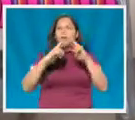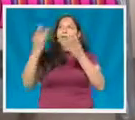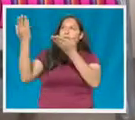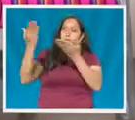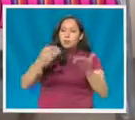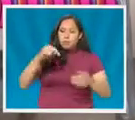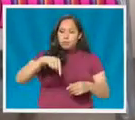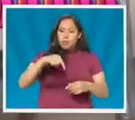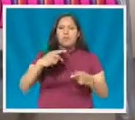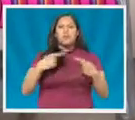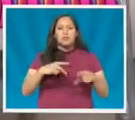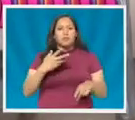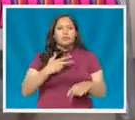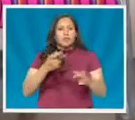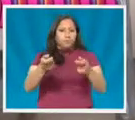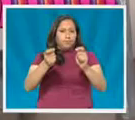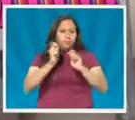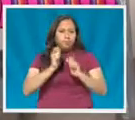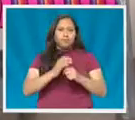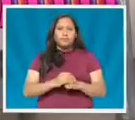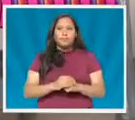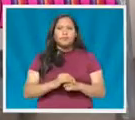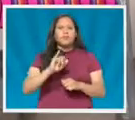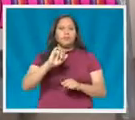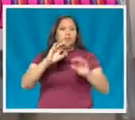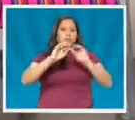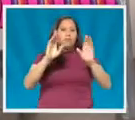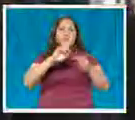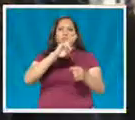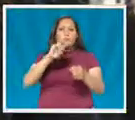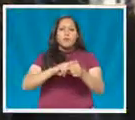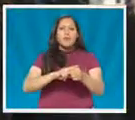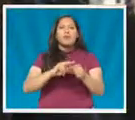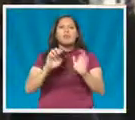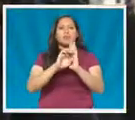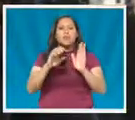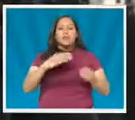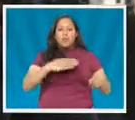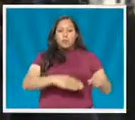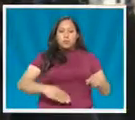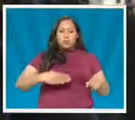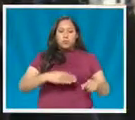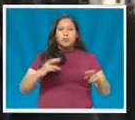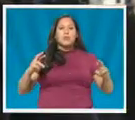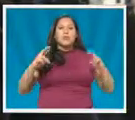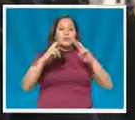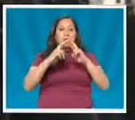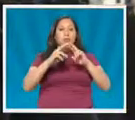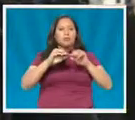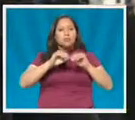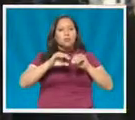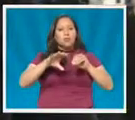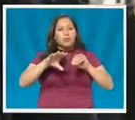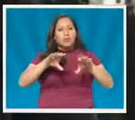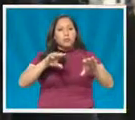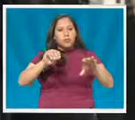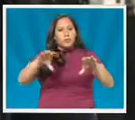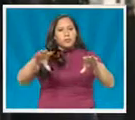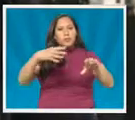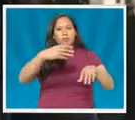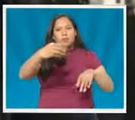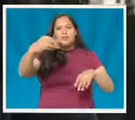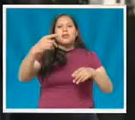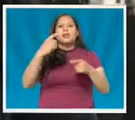con gente que la profesa, ¿no? Claro, es natural porque el budismo es una religión que se ha expandido primero por